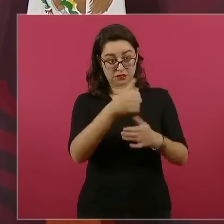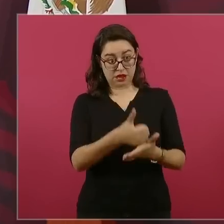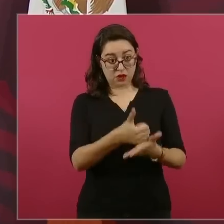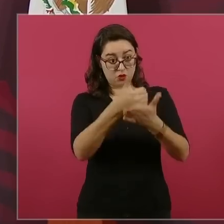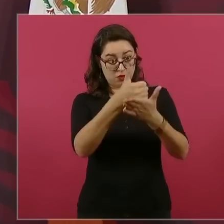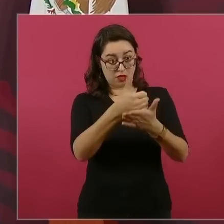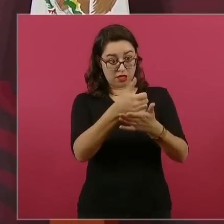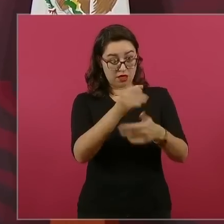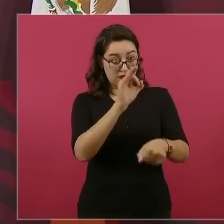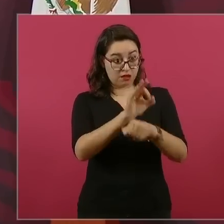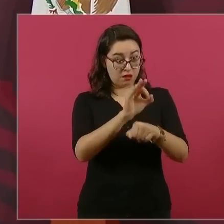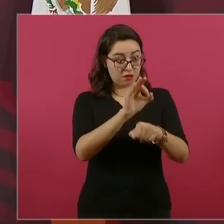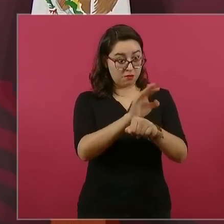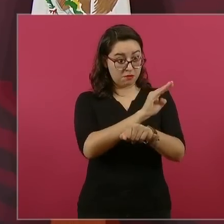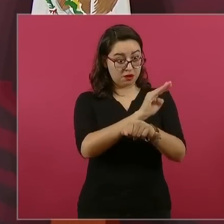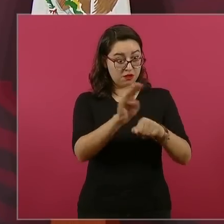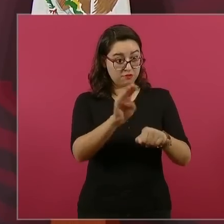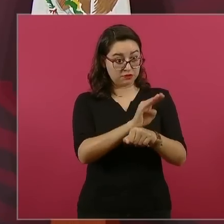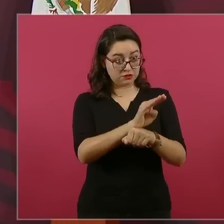Estados Unidos.